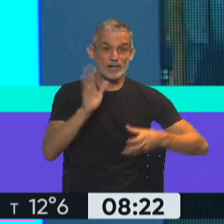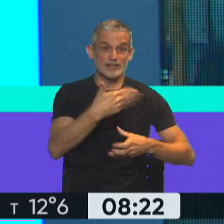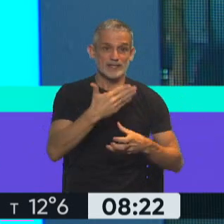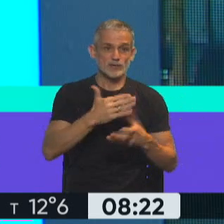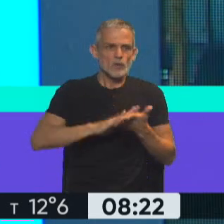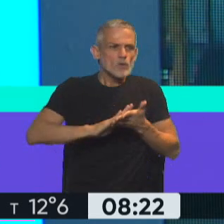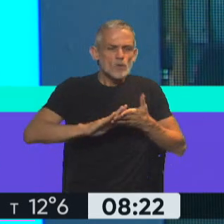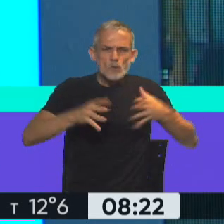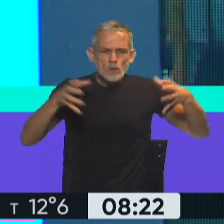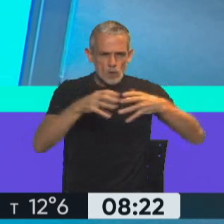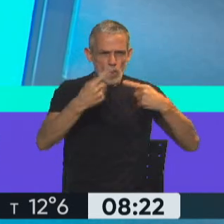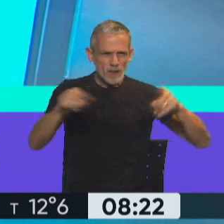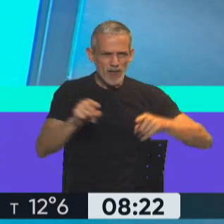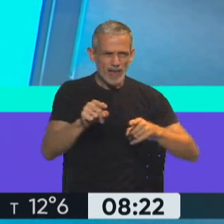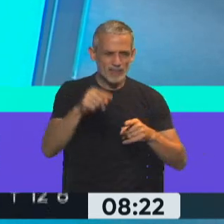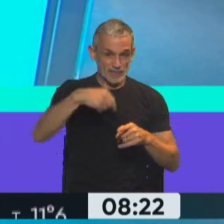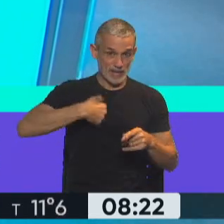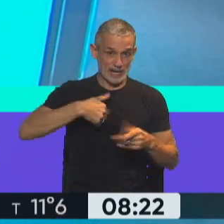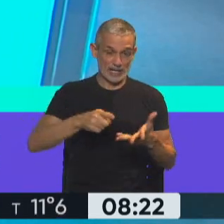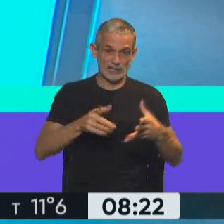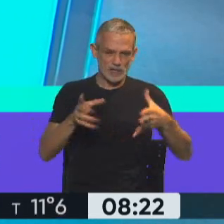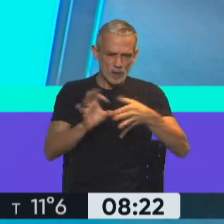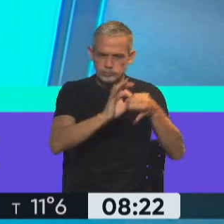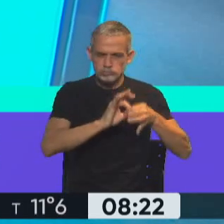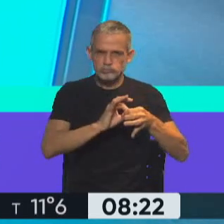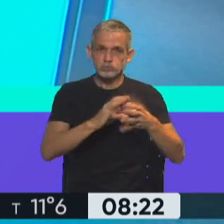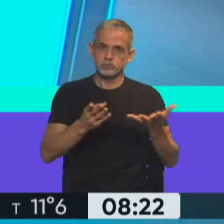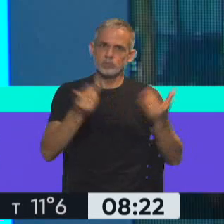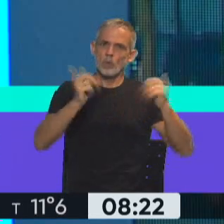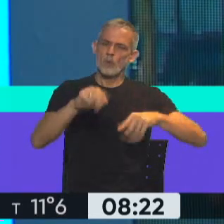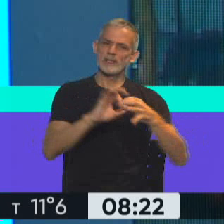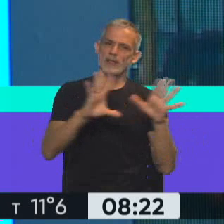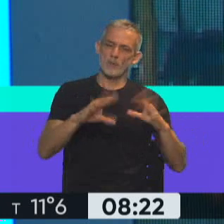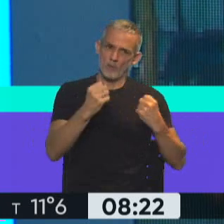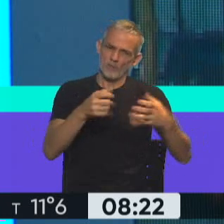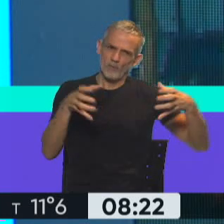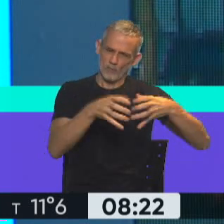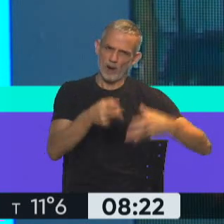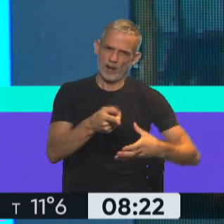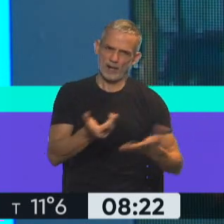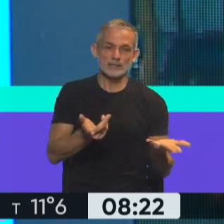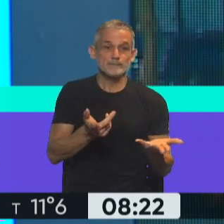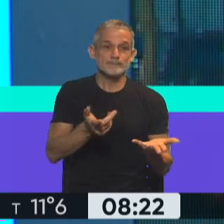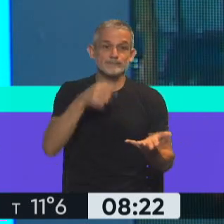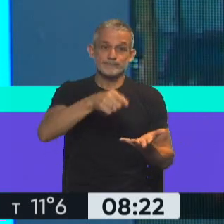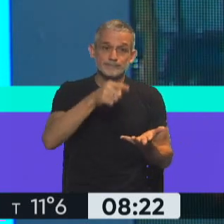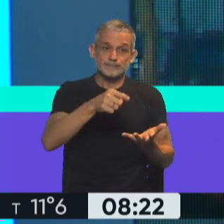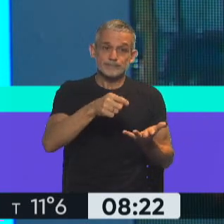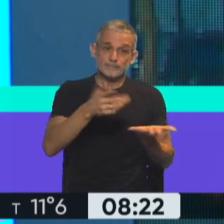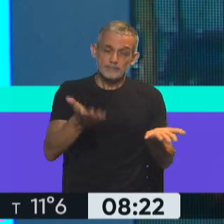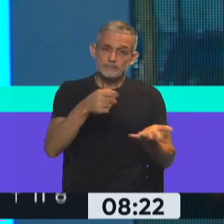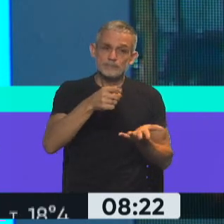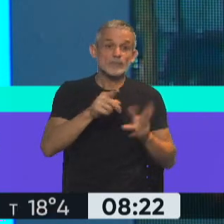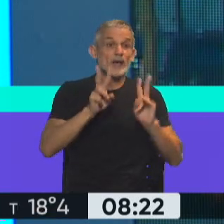como plataforma política en nuestro país, ¿sí? Es una de las coaliciones más probables de la vuelta a la democracia. Entonces me parece que ahí, sin dudas,